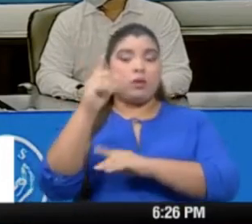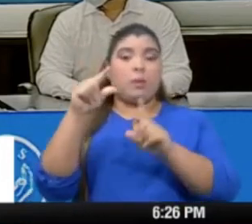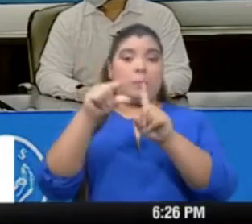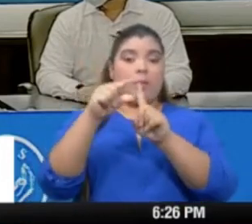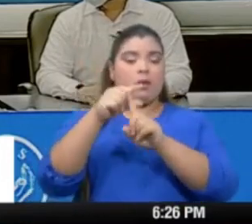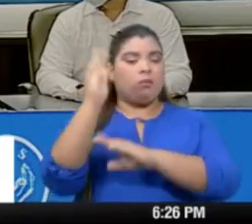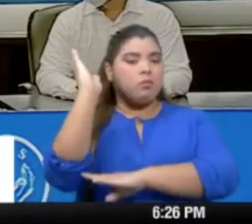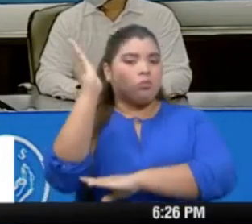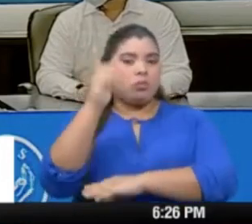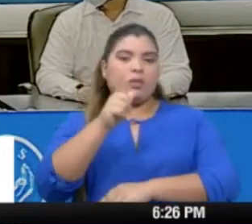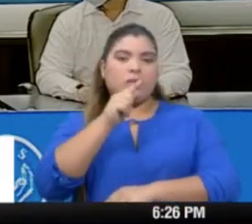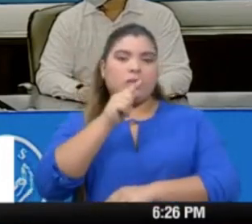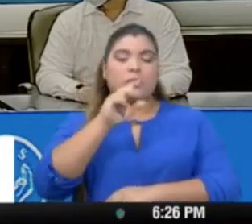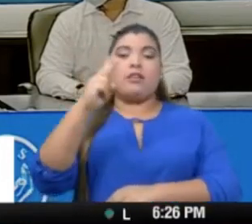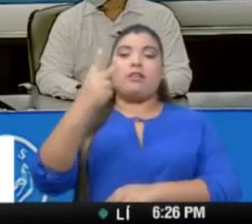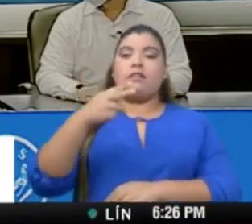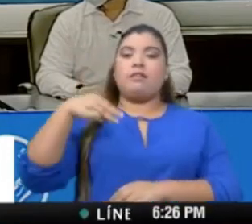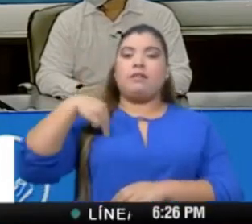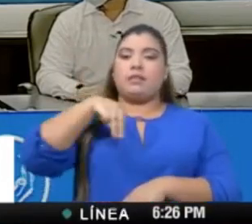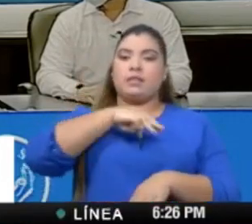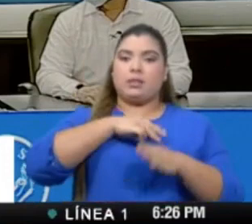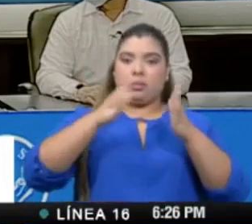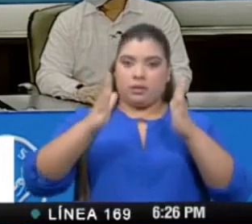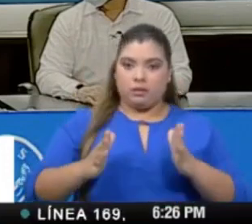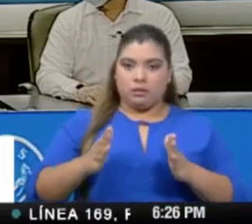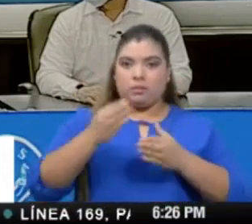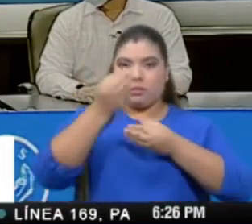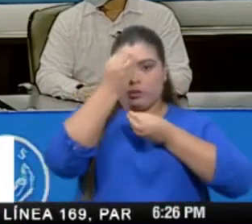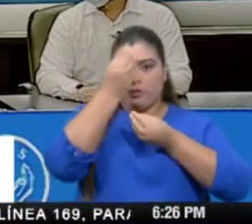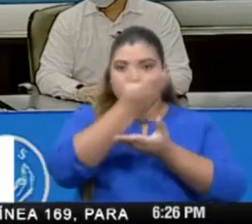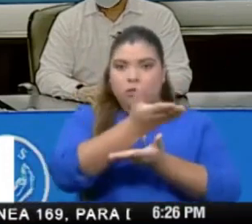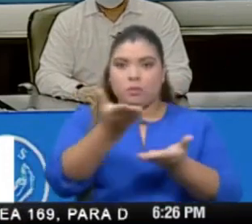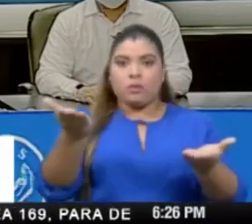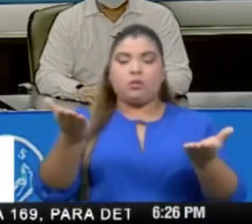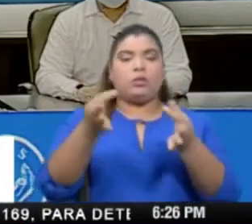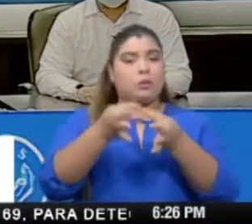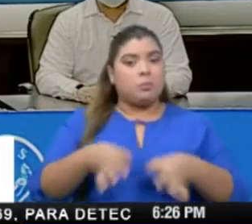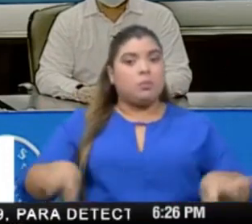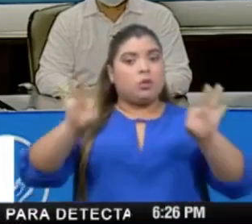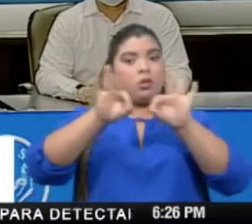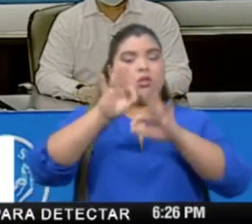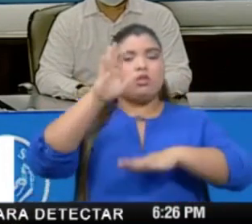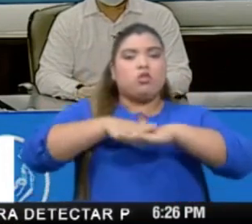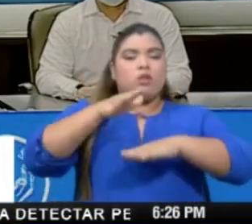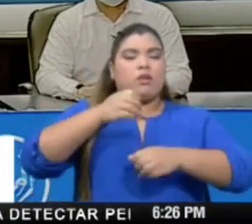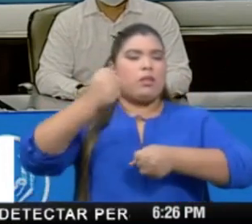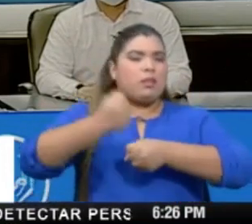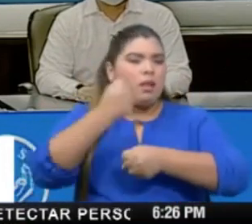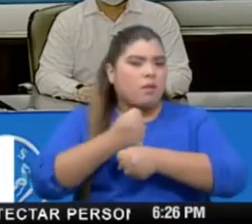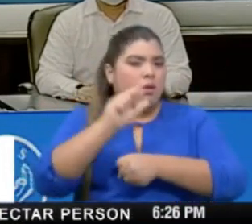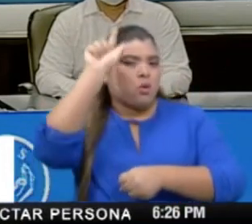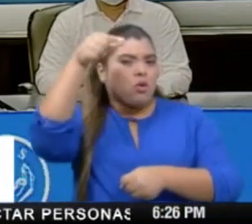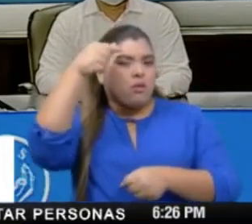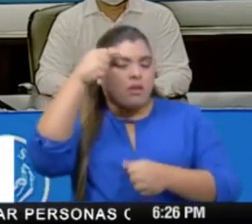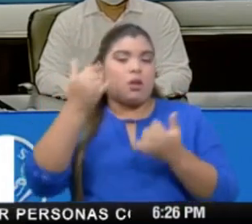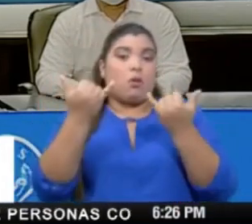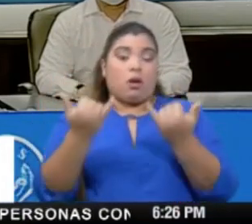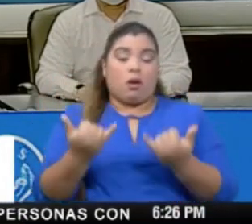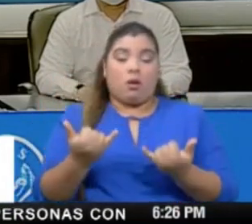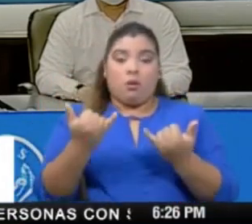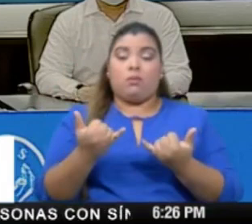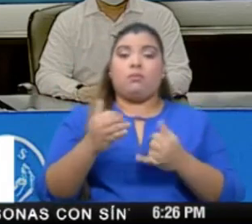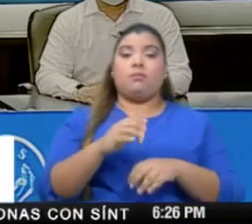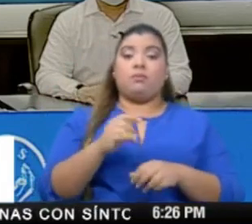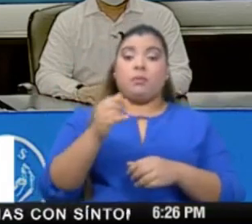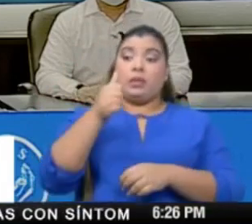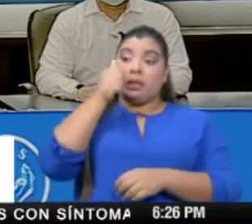la viceministra Ivette Berrío, quien se dirige al país con importante información sobre las acciones que el gobierno nacional ha emprendido en las